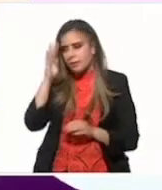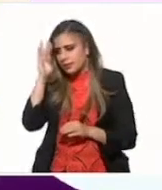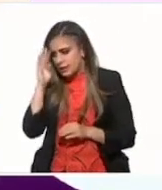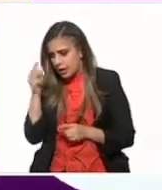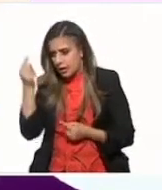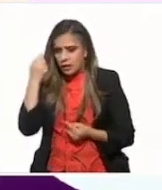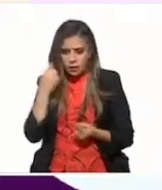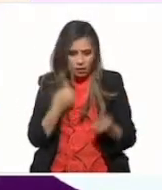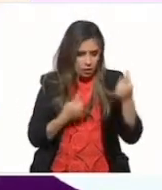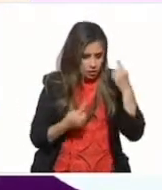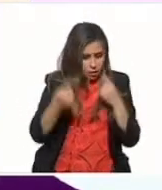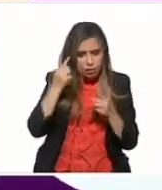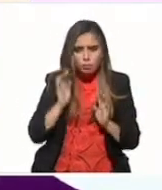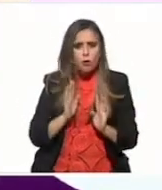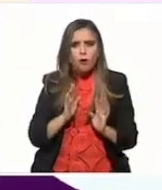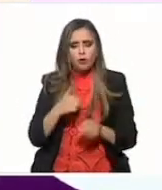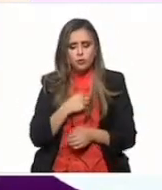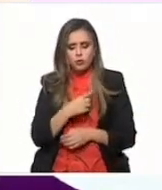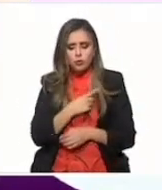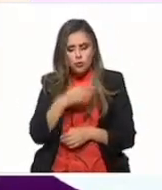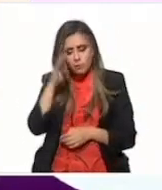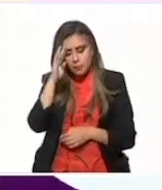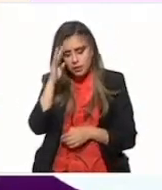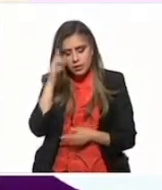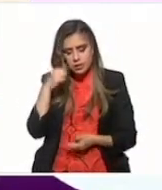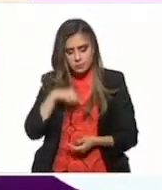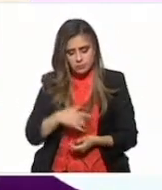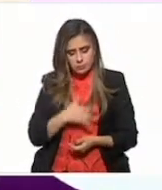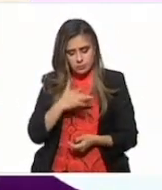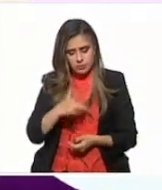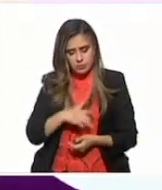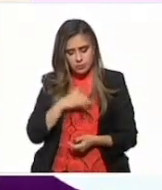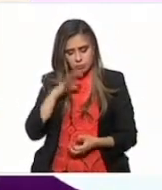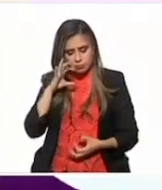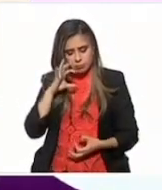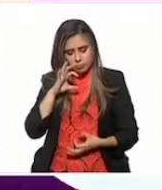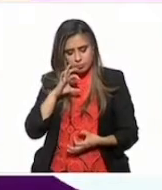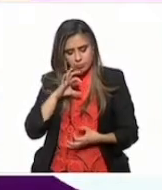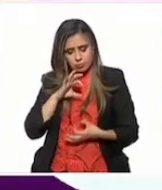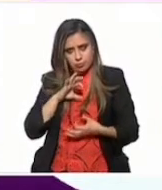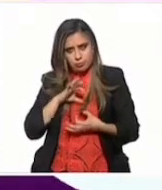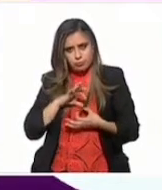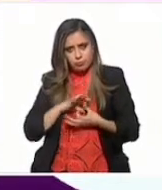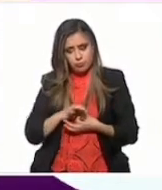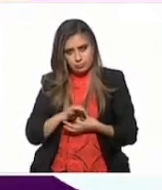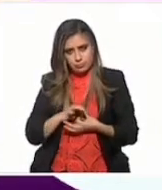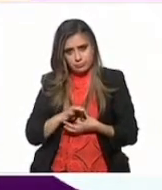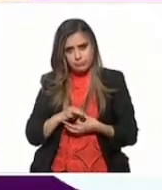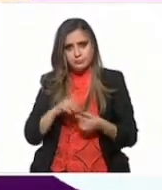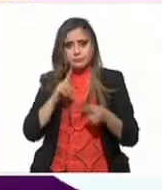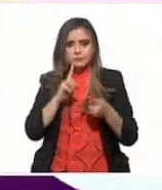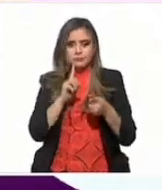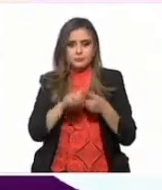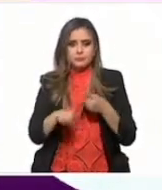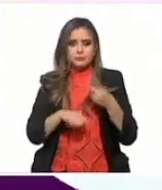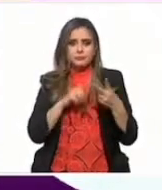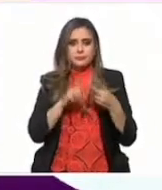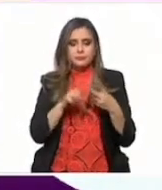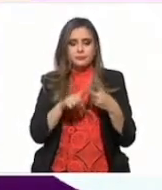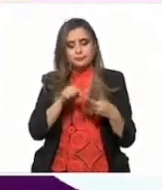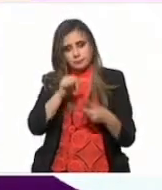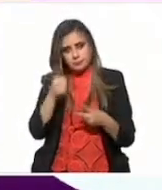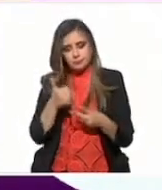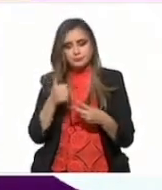para ciento y como uno se siente empieza a conectar y a contactar otra de las formas rápidamente es